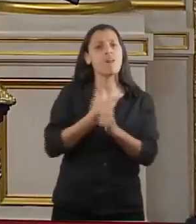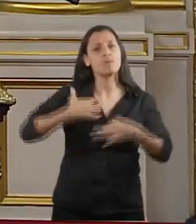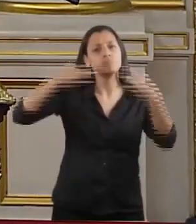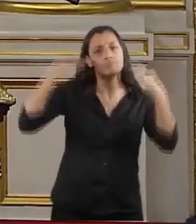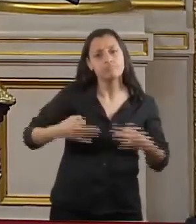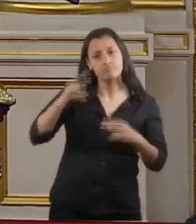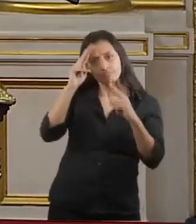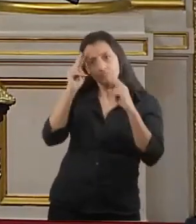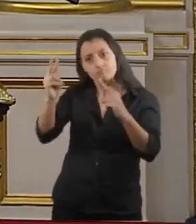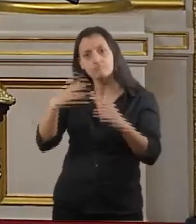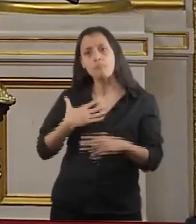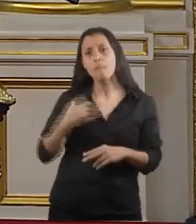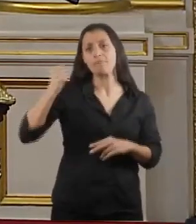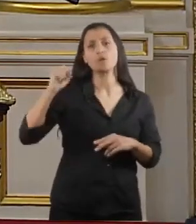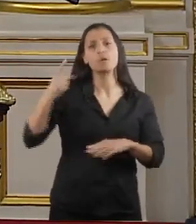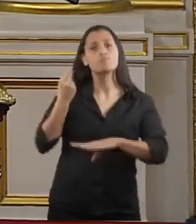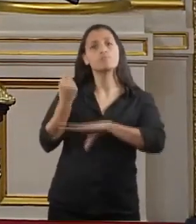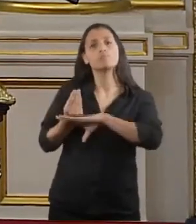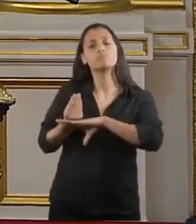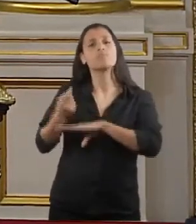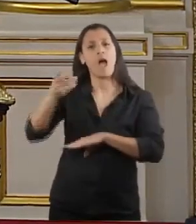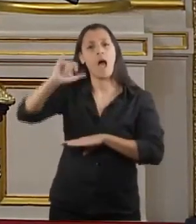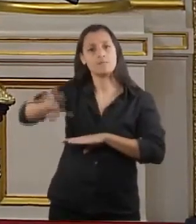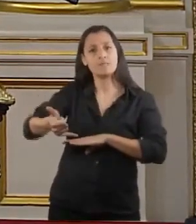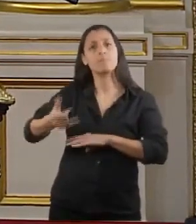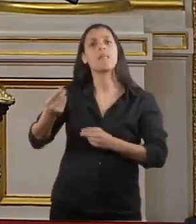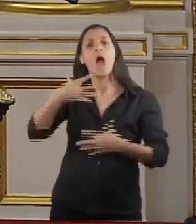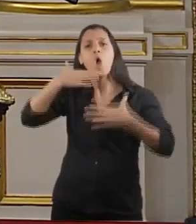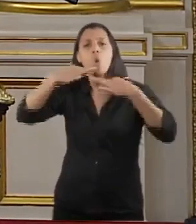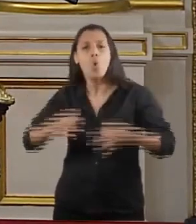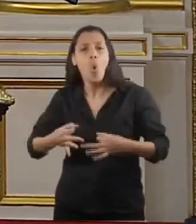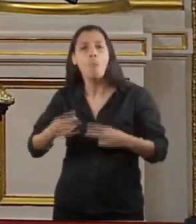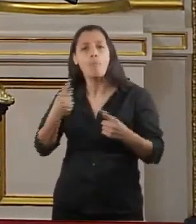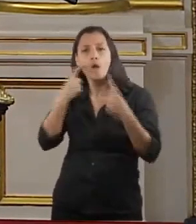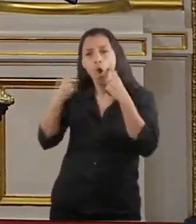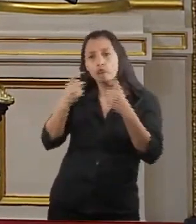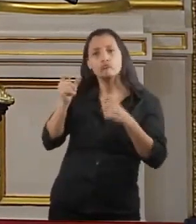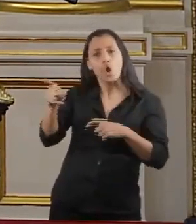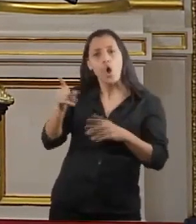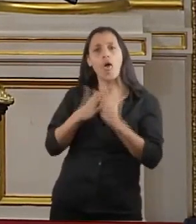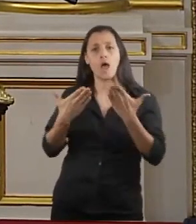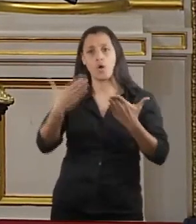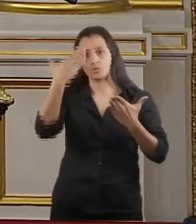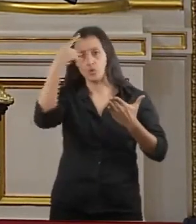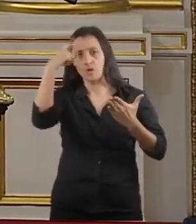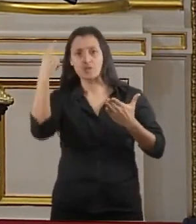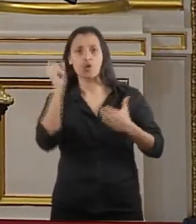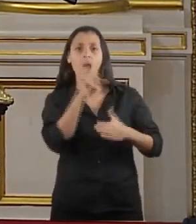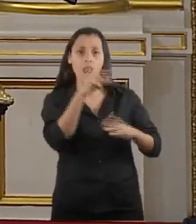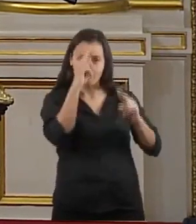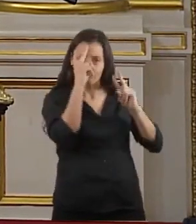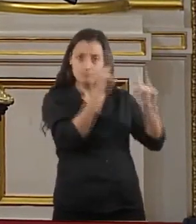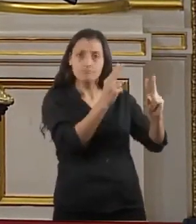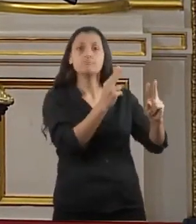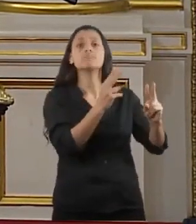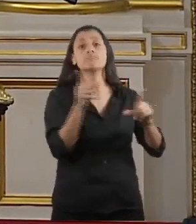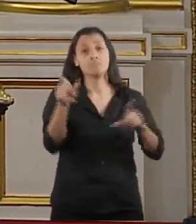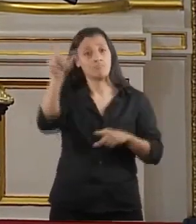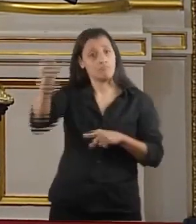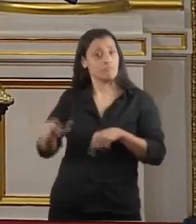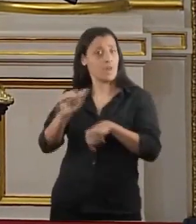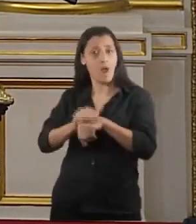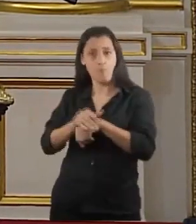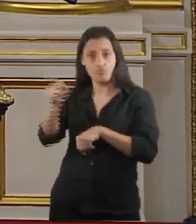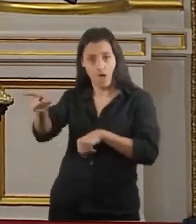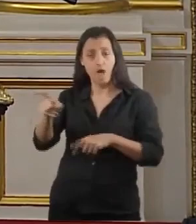lealtad y Patriotismo el cargo que acepta cumpliendo y haciendo cumplir la Constitución de la nación Argentina en cuanto de